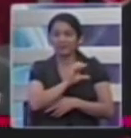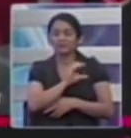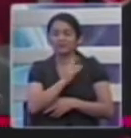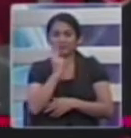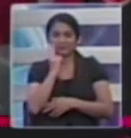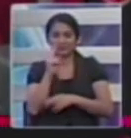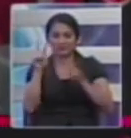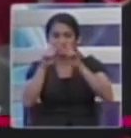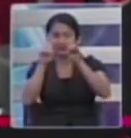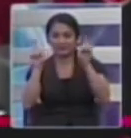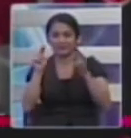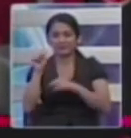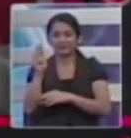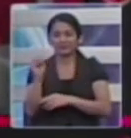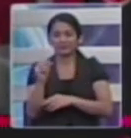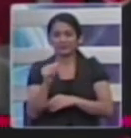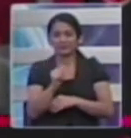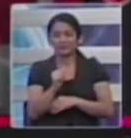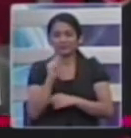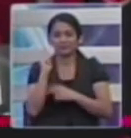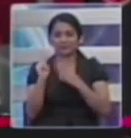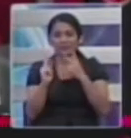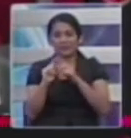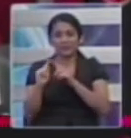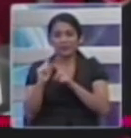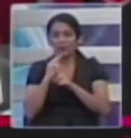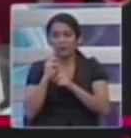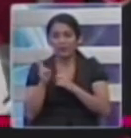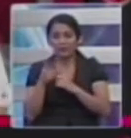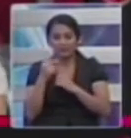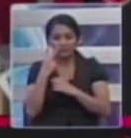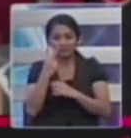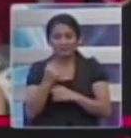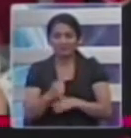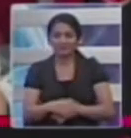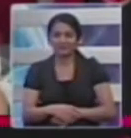tienen, pueden visitarla. Además, pueden seguirnos en Twitter, en @enboga.es. Ya lo saben.